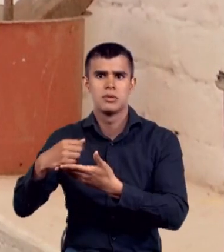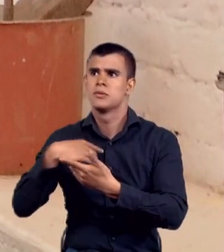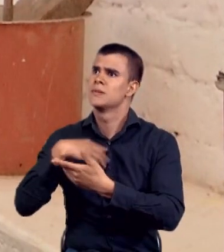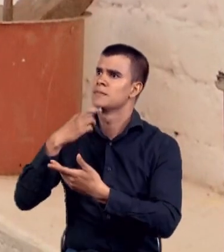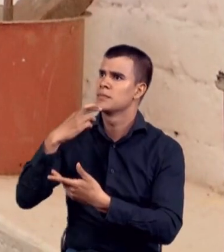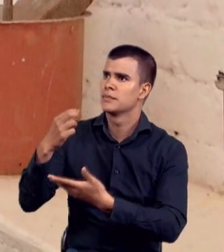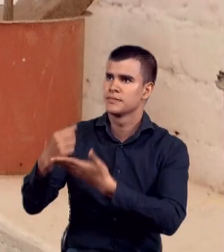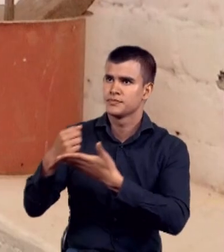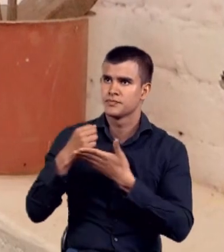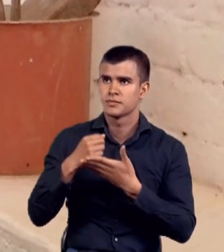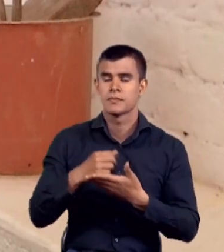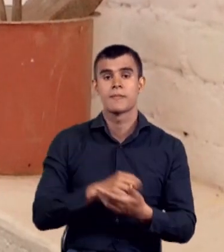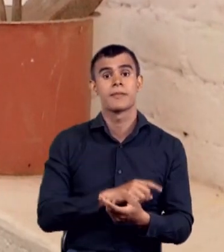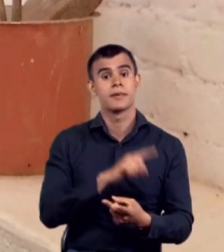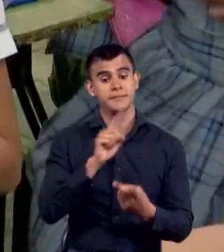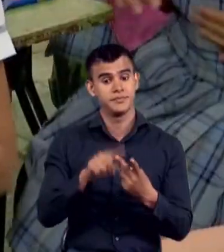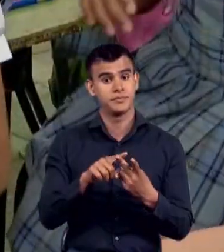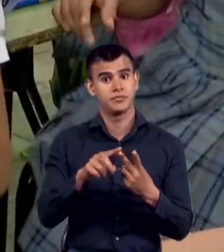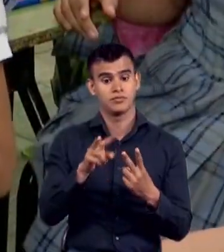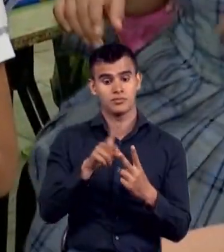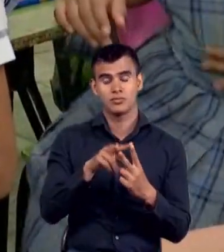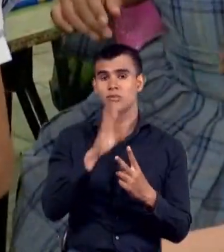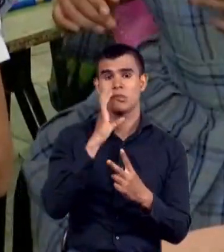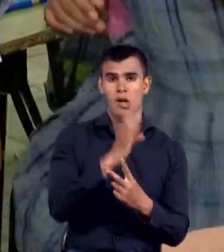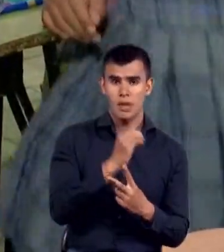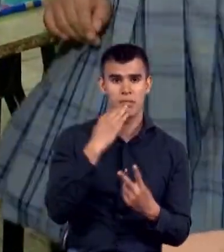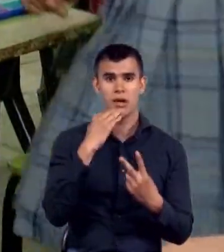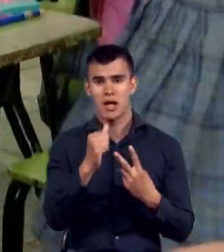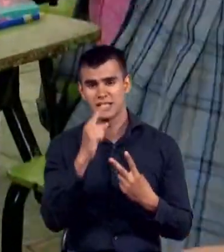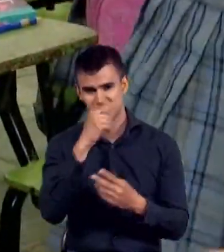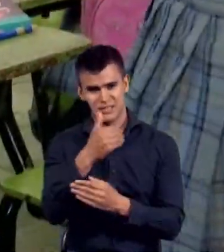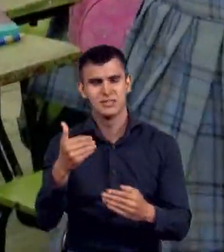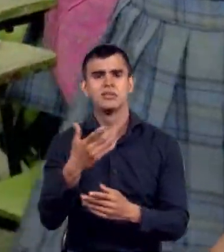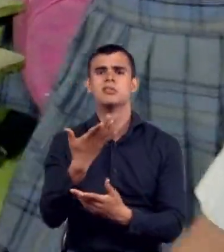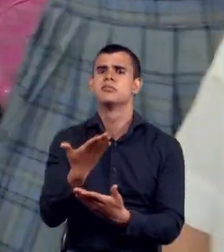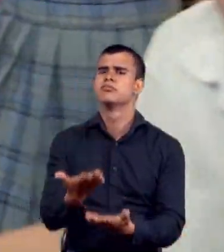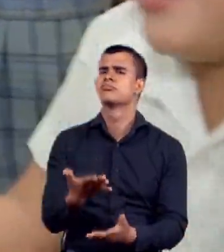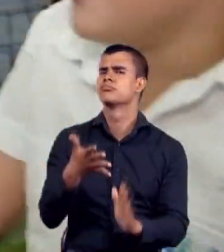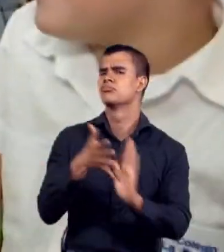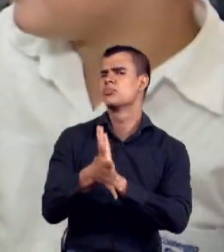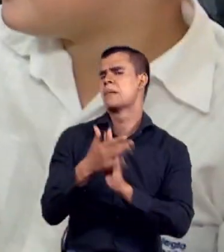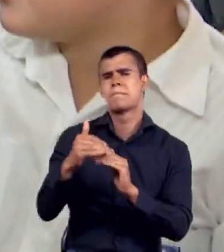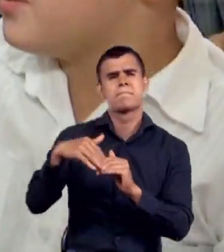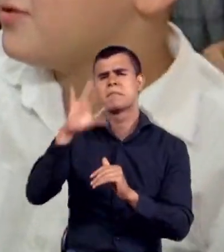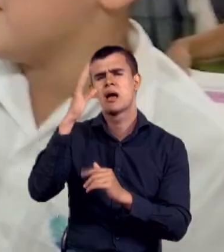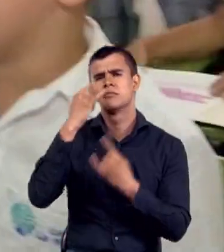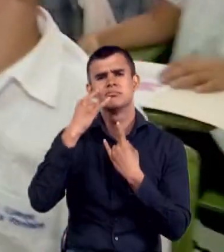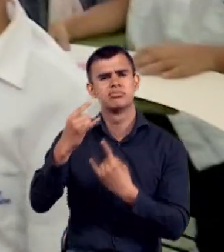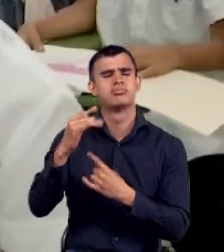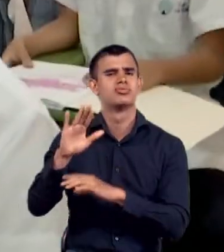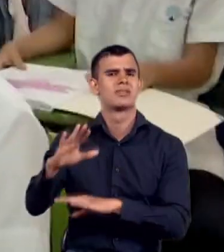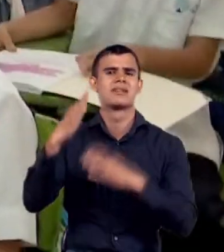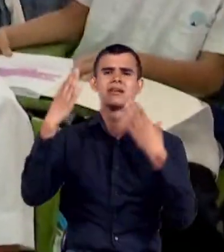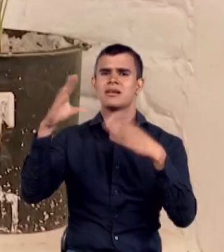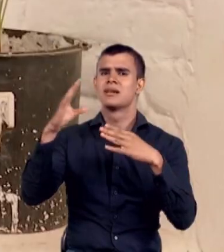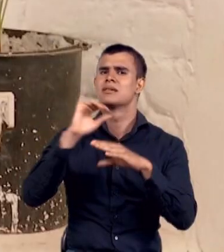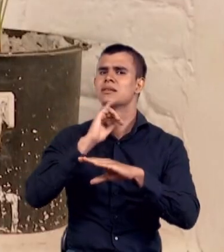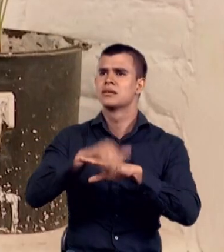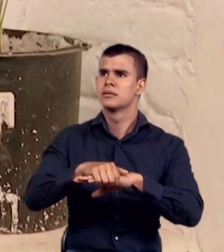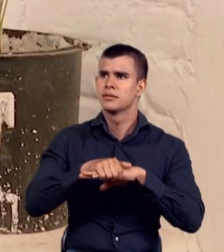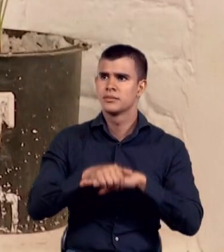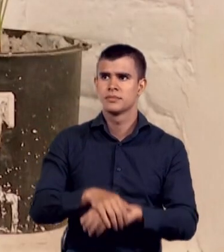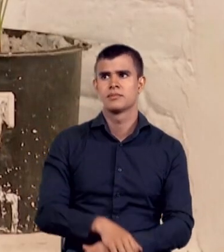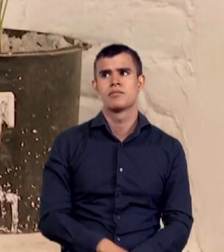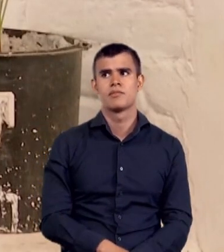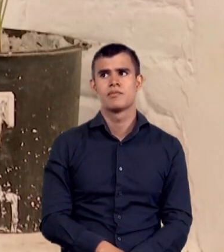y para pedirle ayuda a otras personas. María José y Andrés mencionaron algunas de las actividades que más disfrutan de la clase de inglés. Lo que me